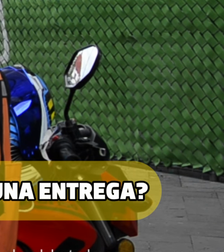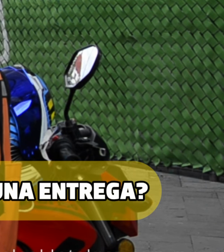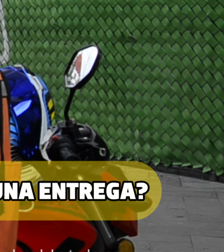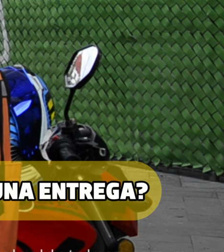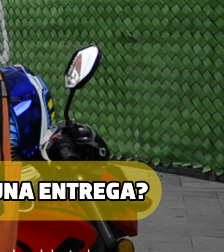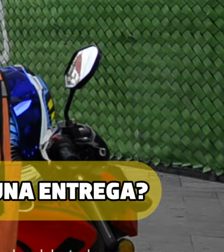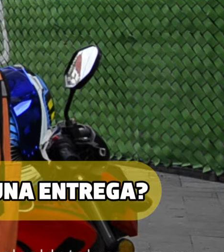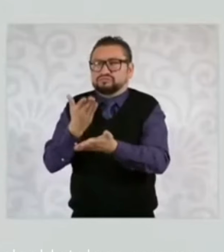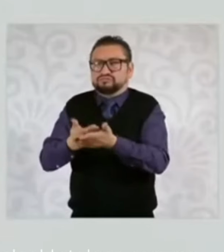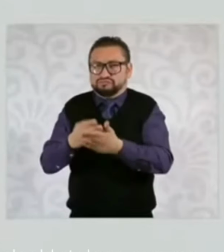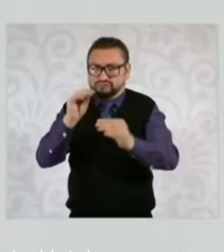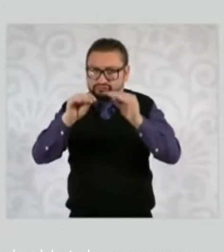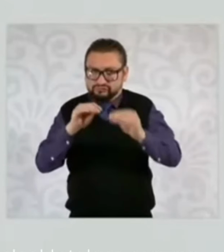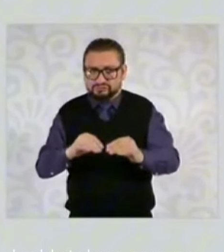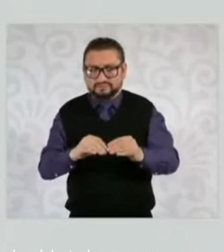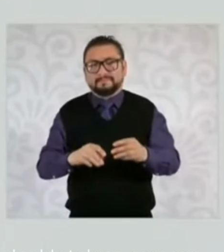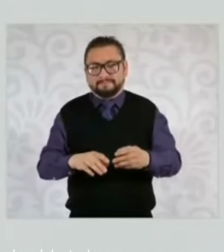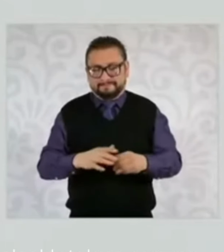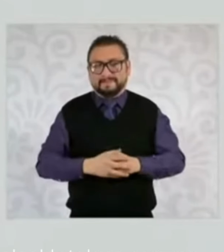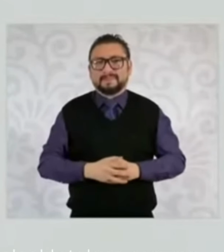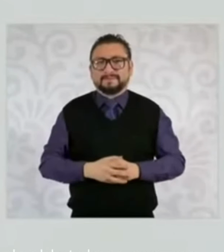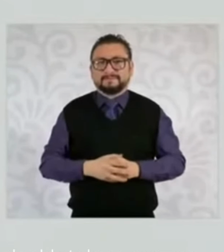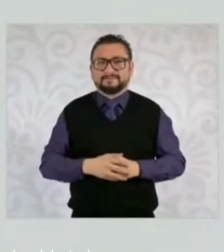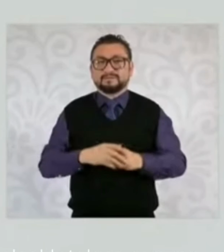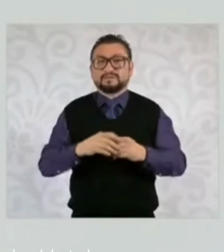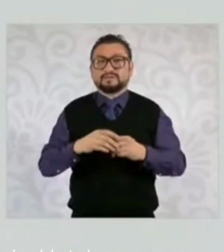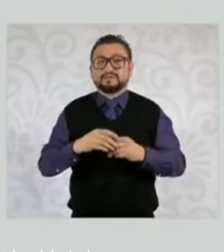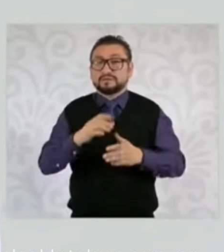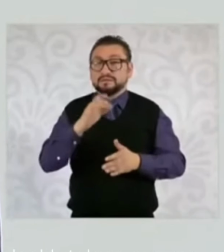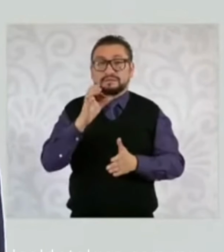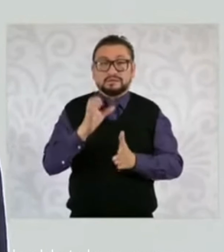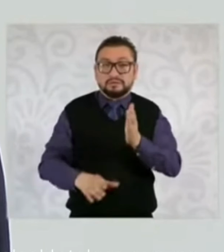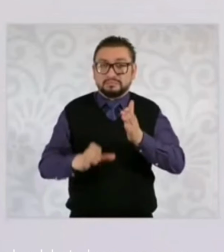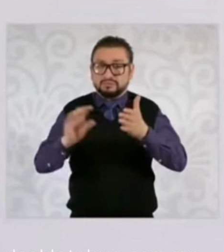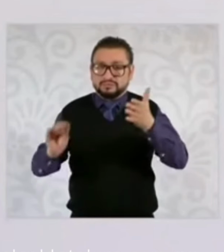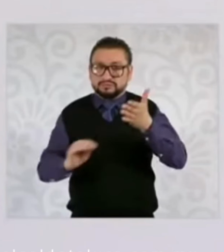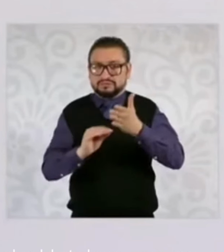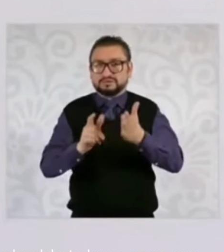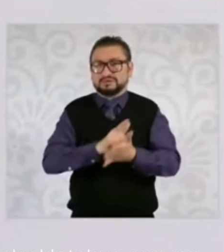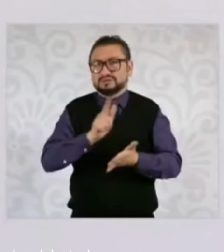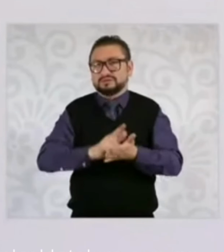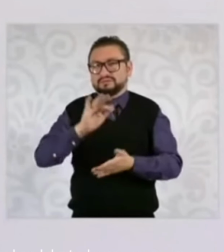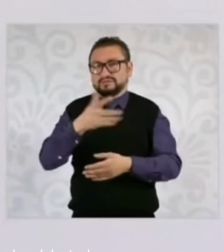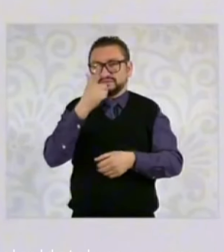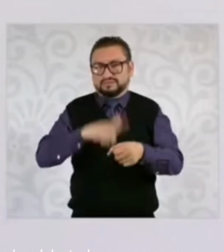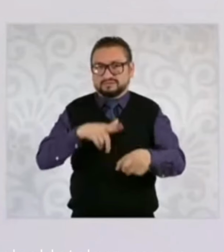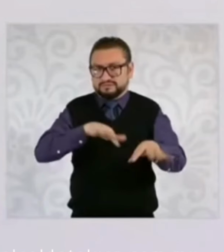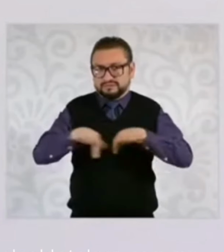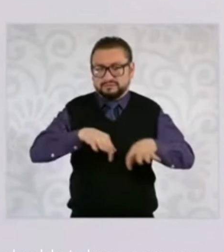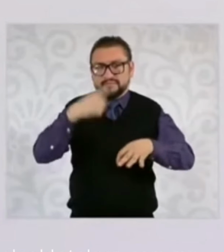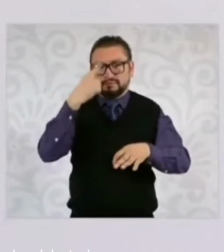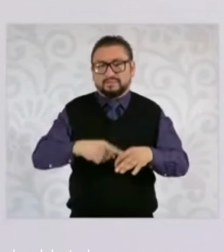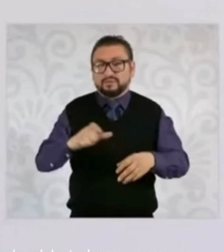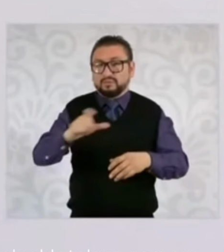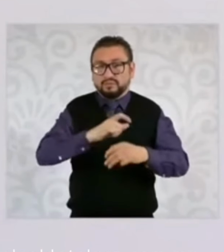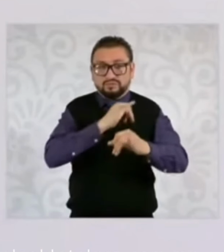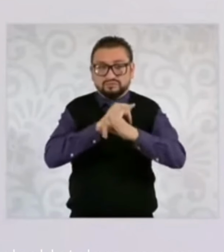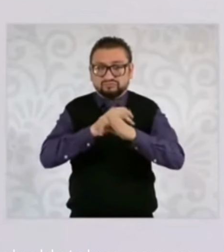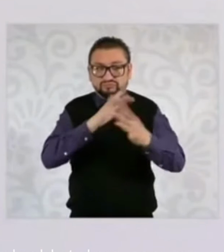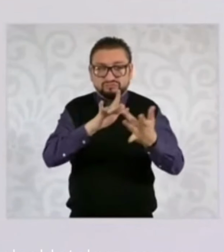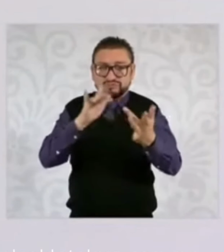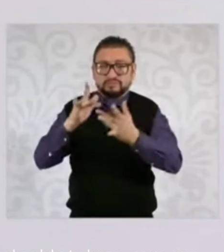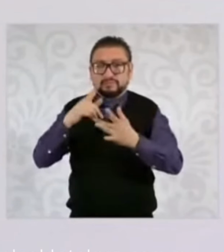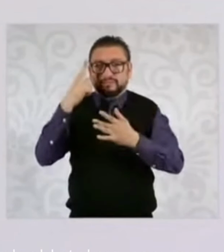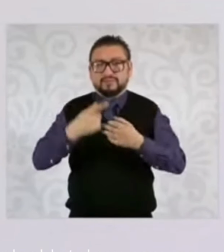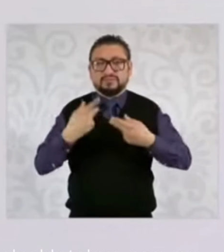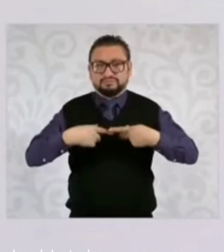hora curvan muy feo. Por una parte, se añade un capítulo a la Ley Federal de Trabajo para regular el trabajo en plataformas digitales para